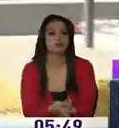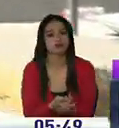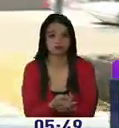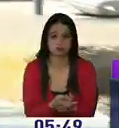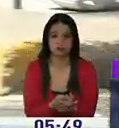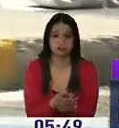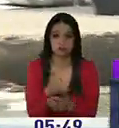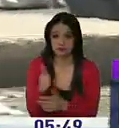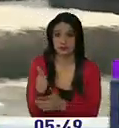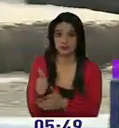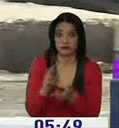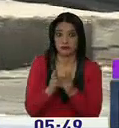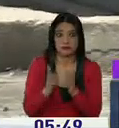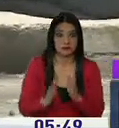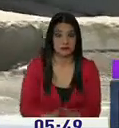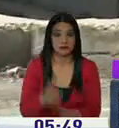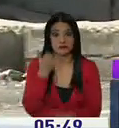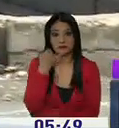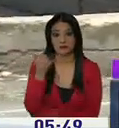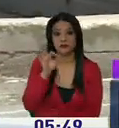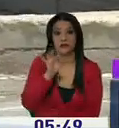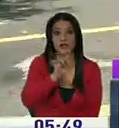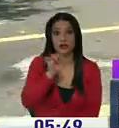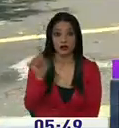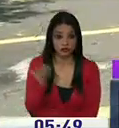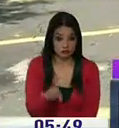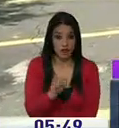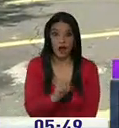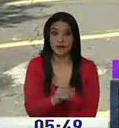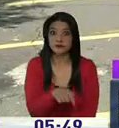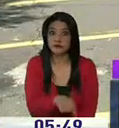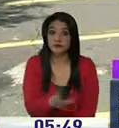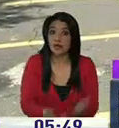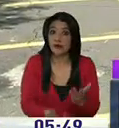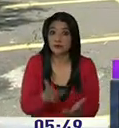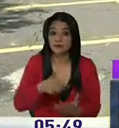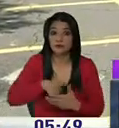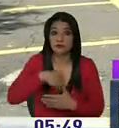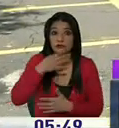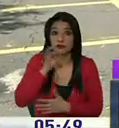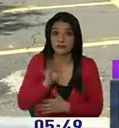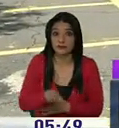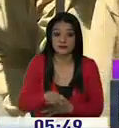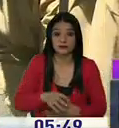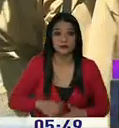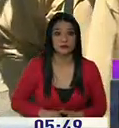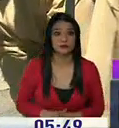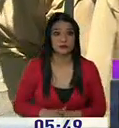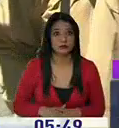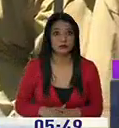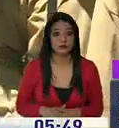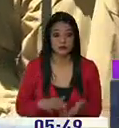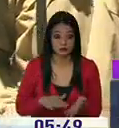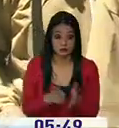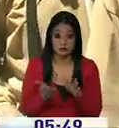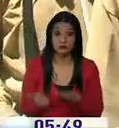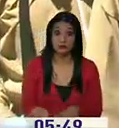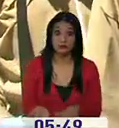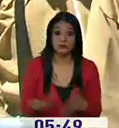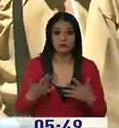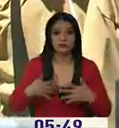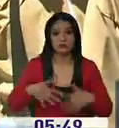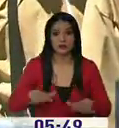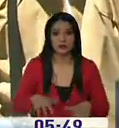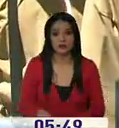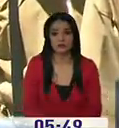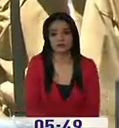del sector quienes dieron aviso al ECU 911 al tratarse de un posible caso de COVID-19. Bueno, el cadáver presenta ya